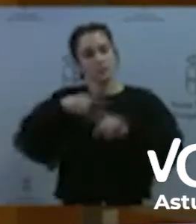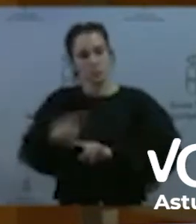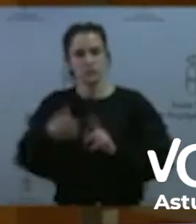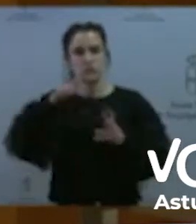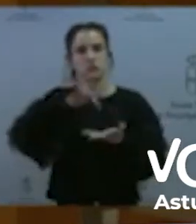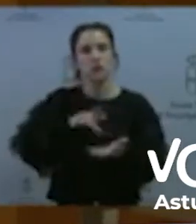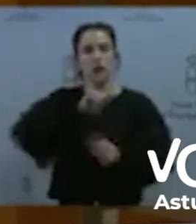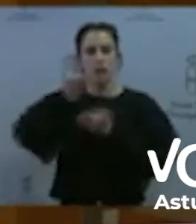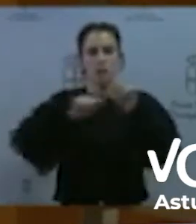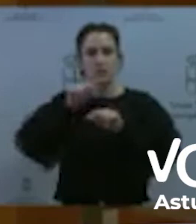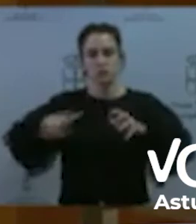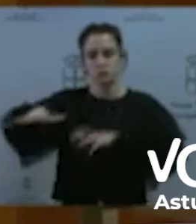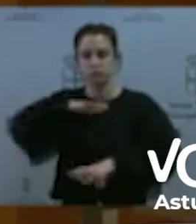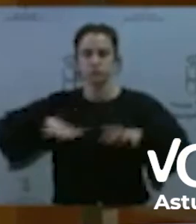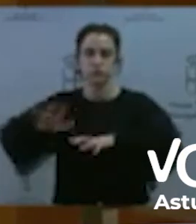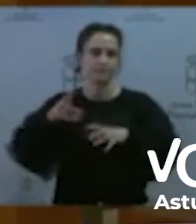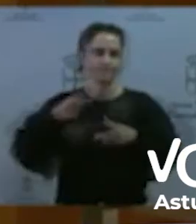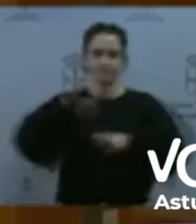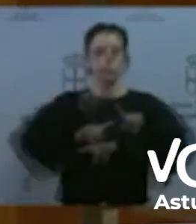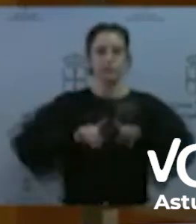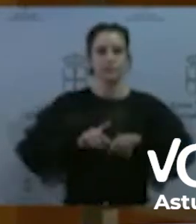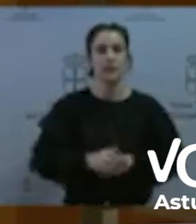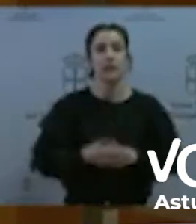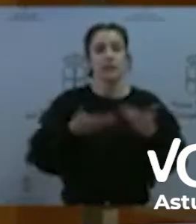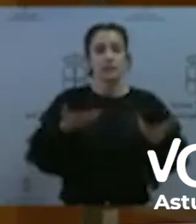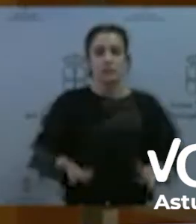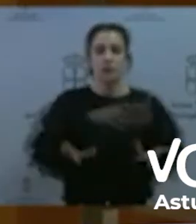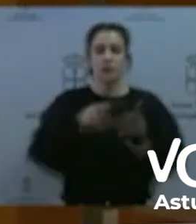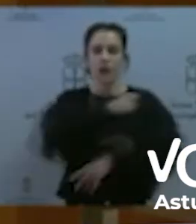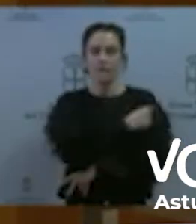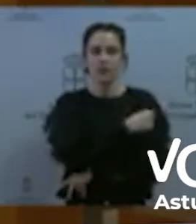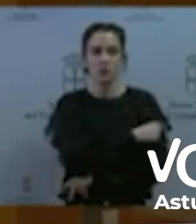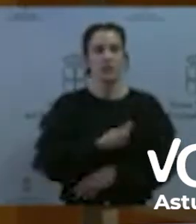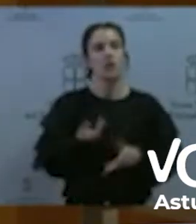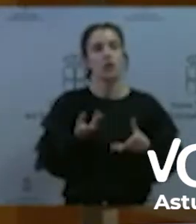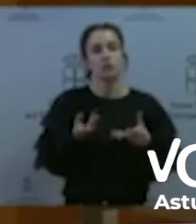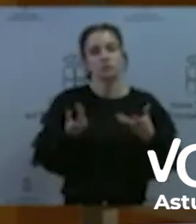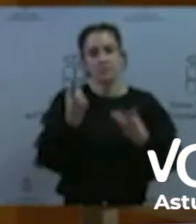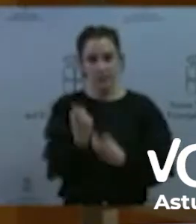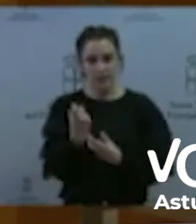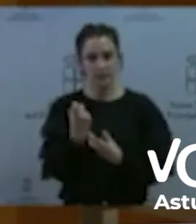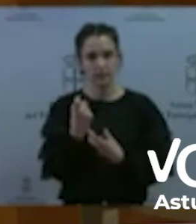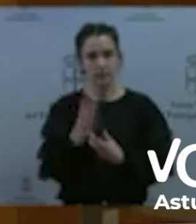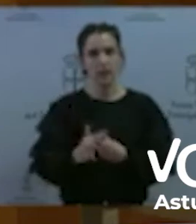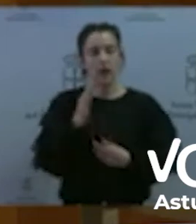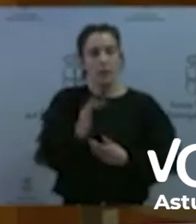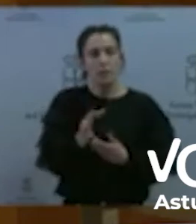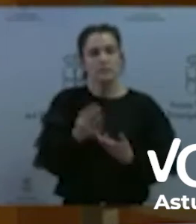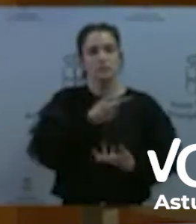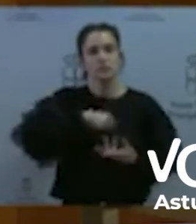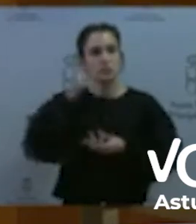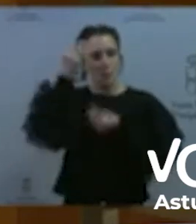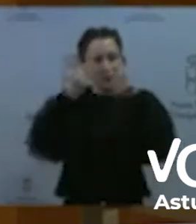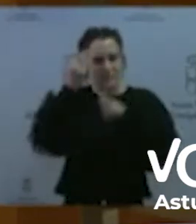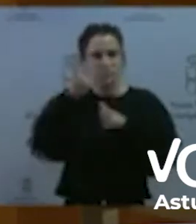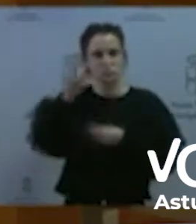se dirige la vacunación sistemática está incompleto. Creemos que debe apelar a su conciencia igualitaria para no dejar en evidencia que los niños